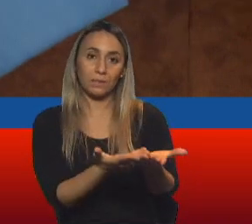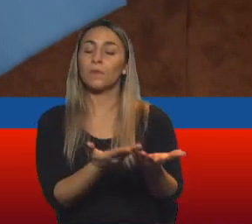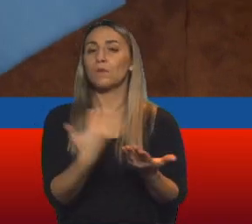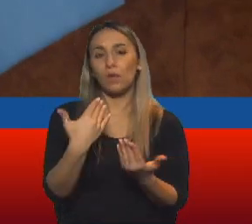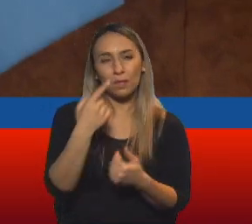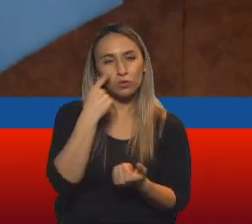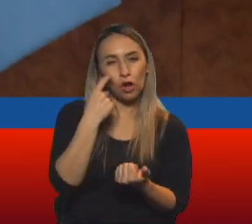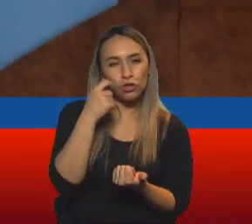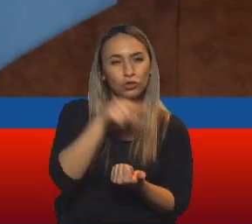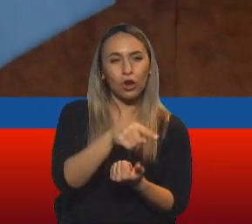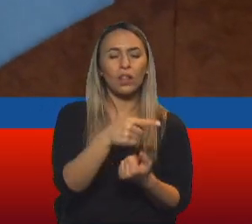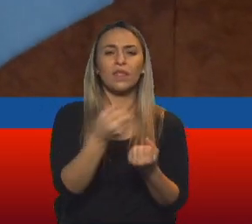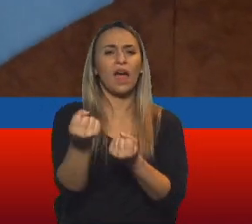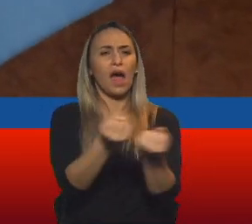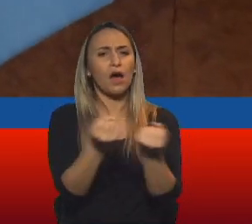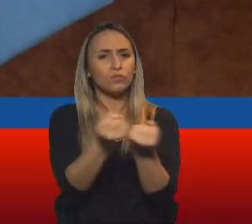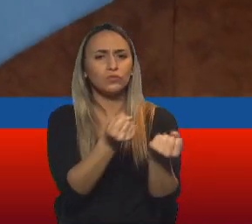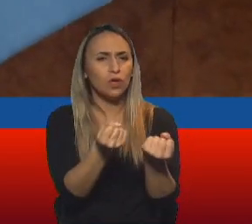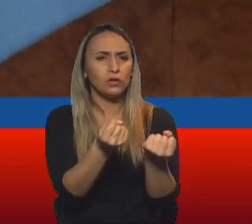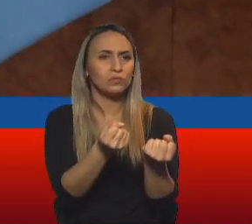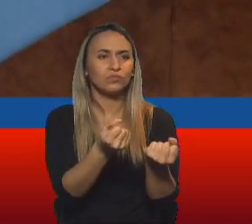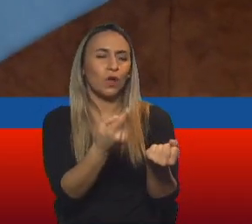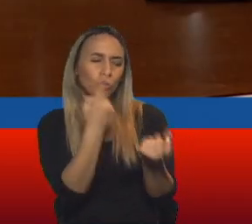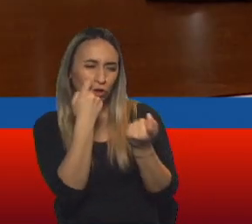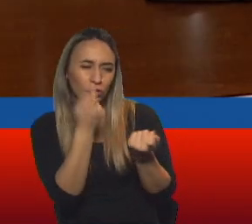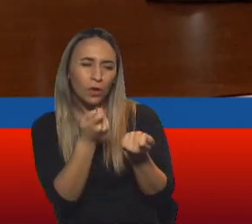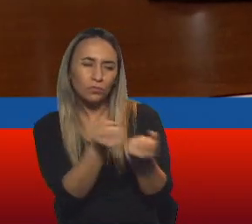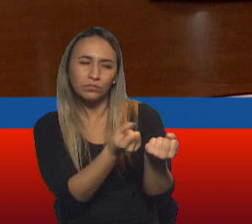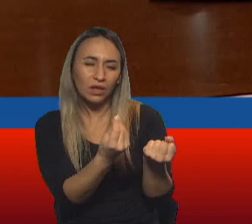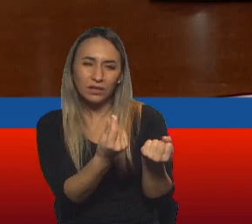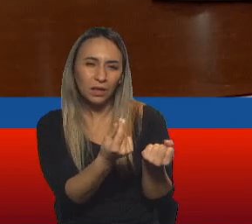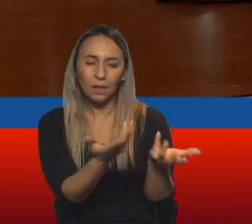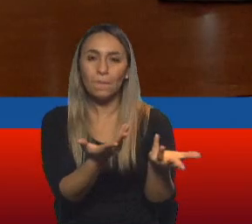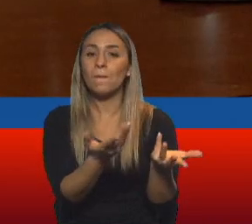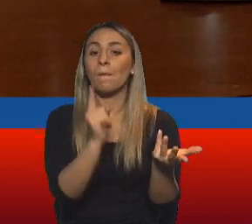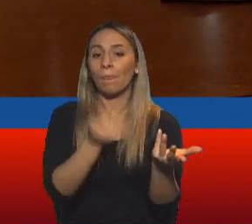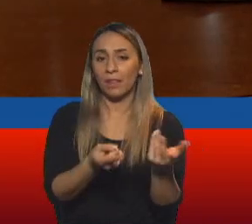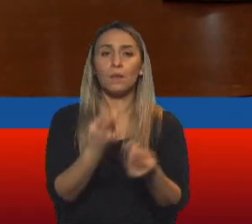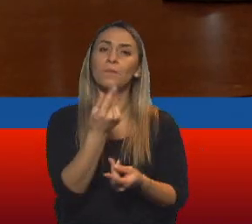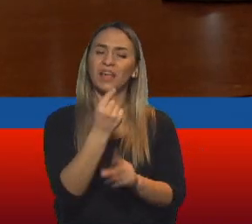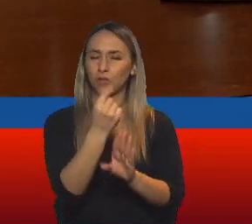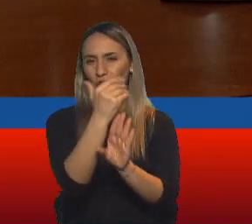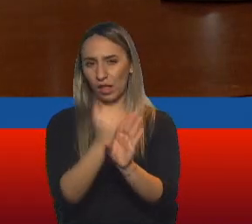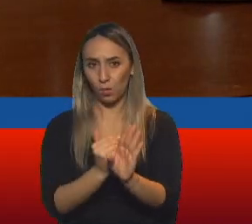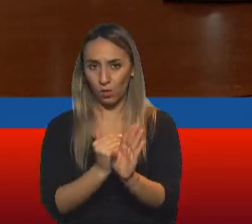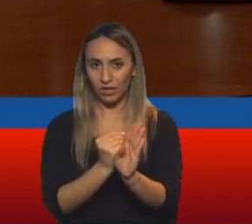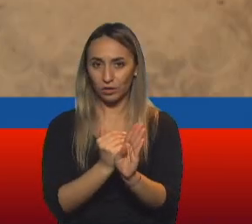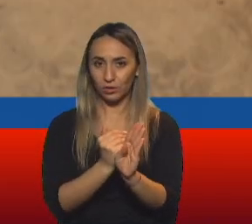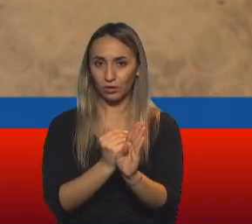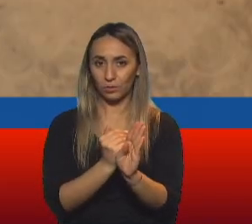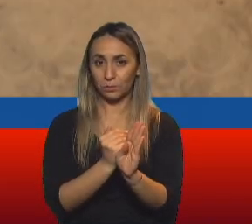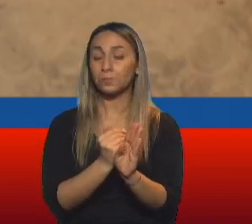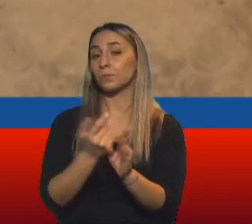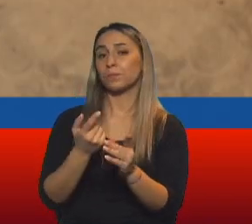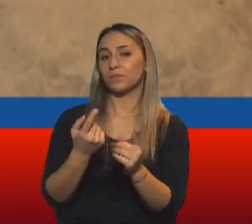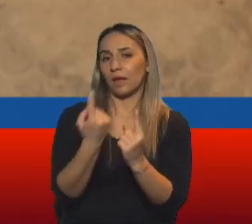control del consumo vehicular, tener también precios con descuento respecto de los precios que hay